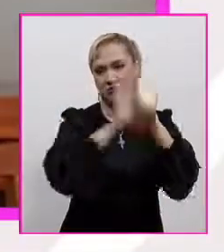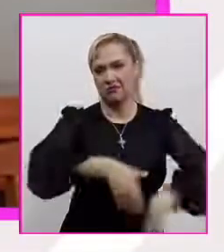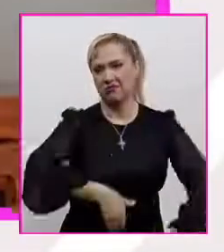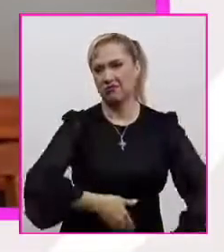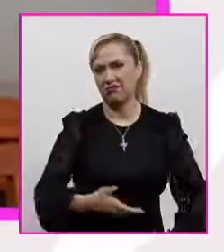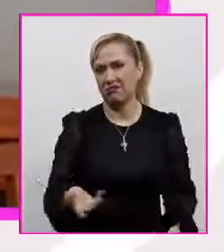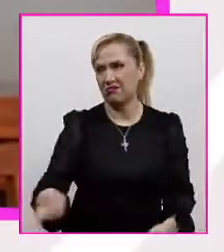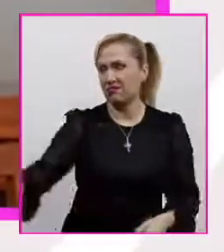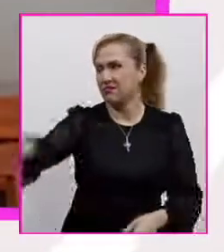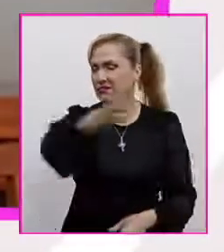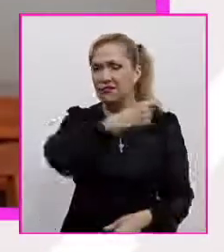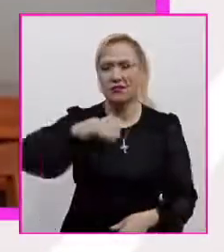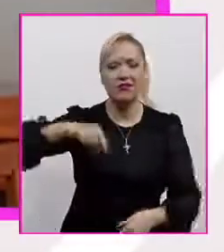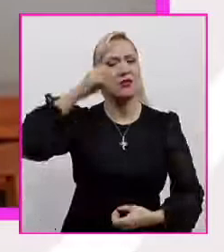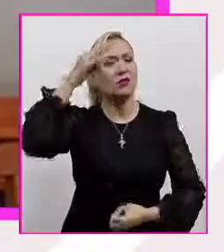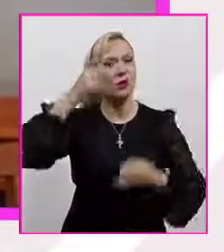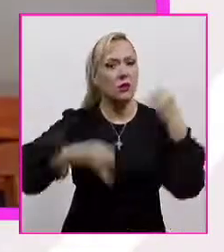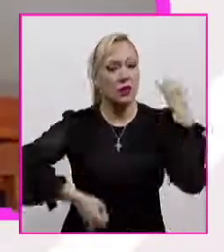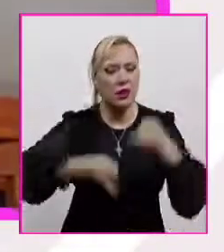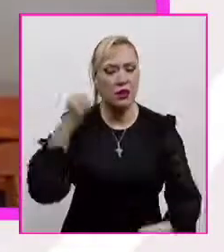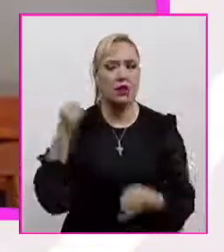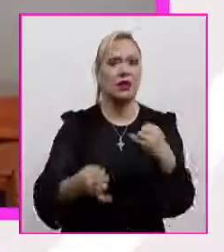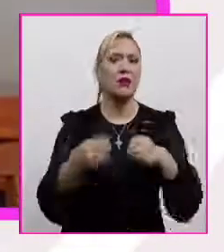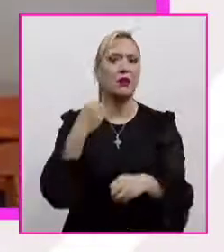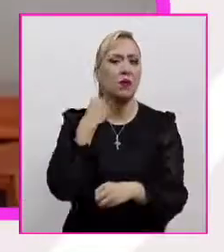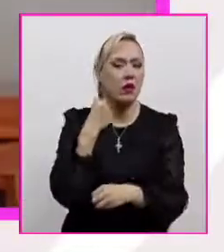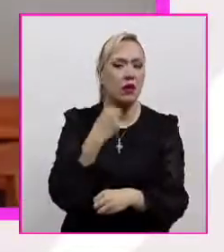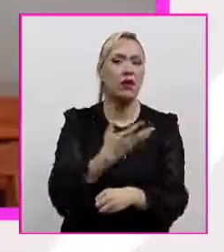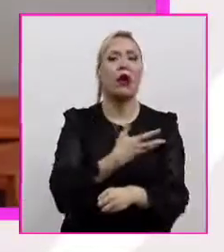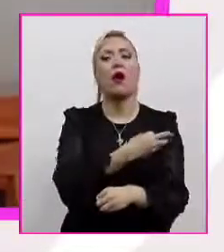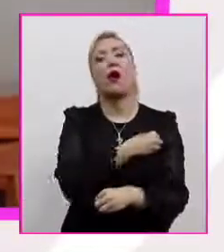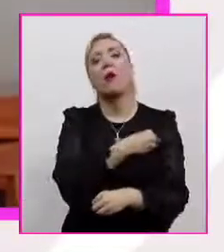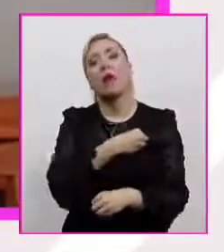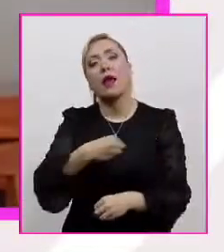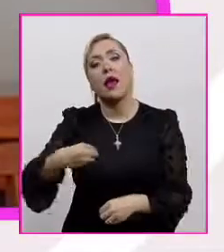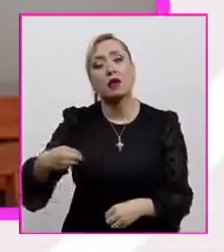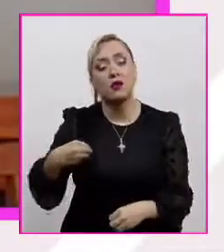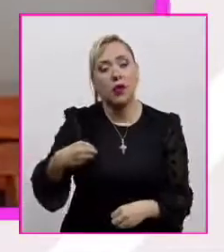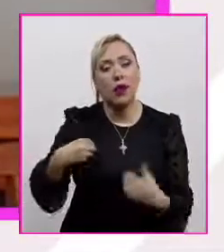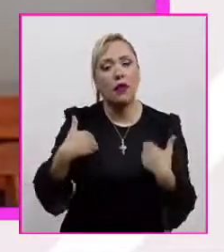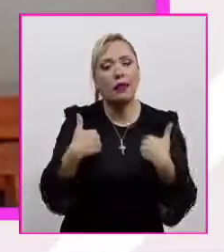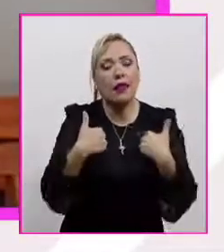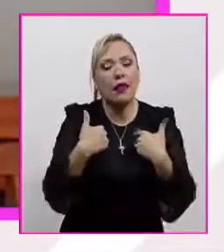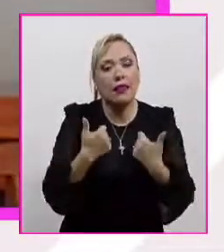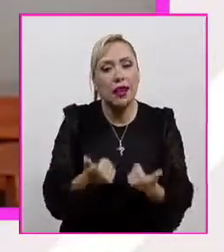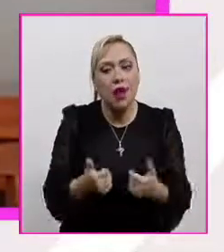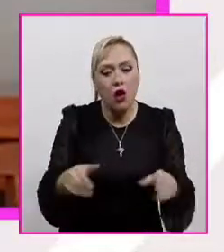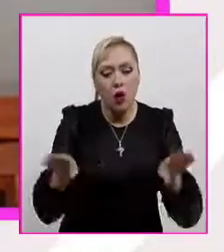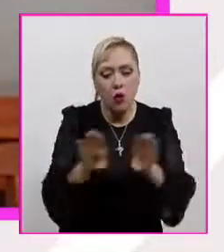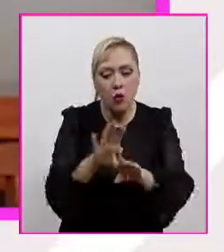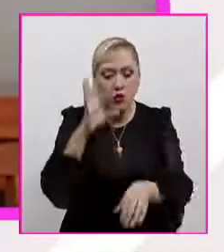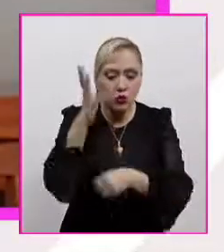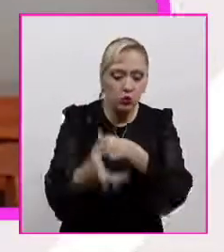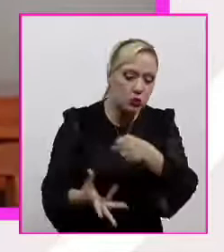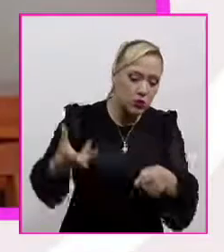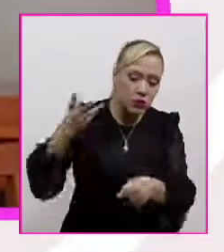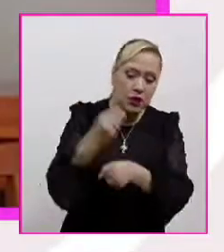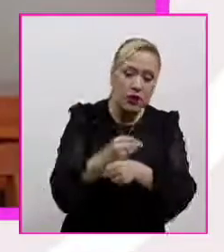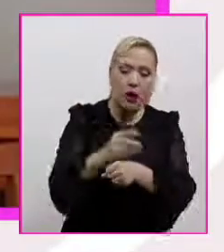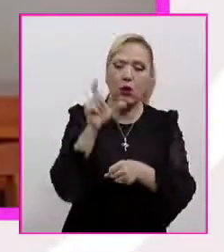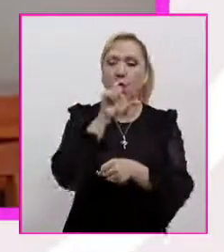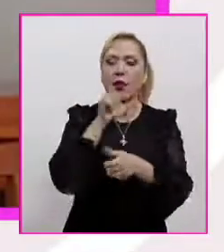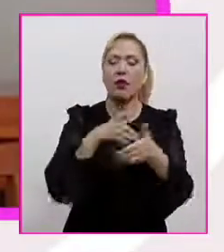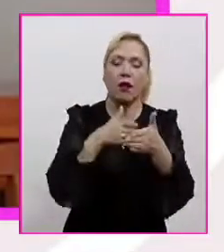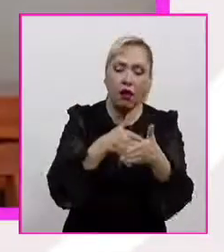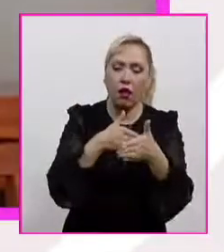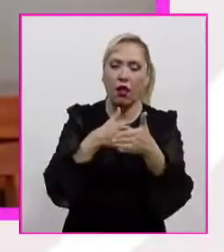operadores jurídicos en la Ciudad de México tienen la obligación de entender cómo poder subsanar ese tipo de obstáculos